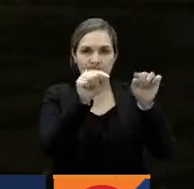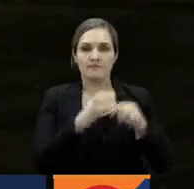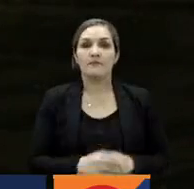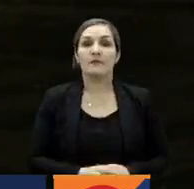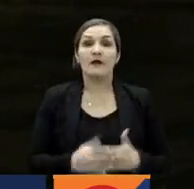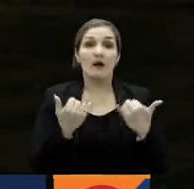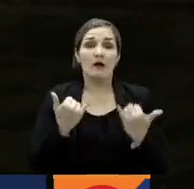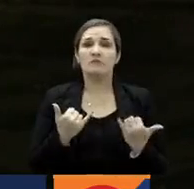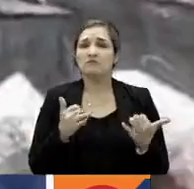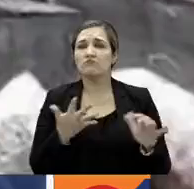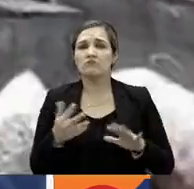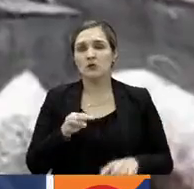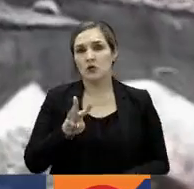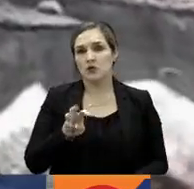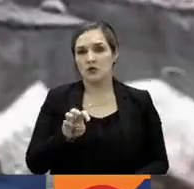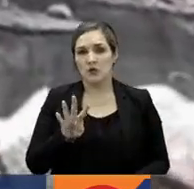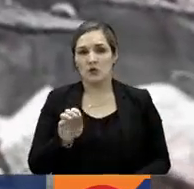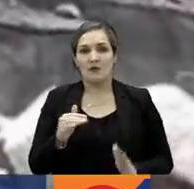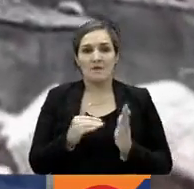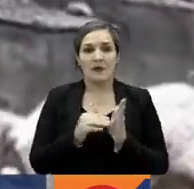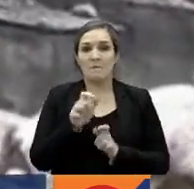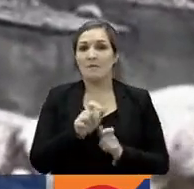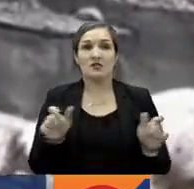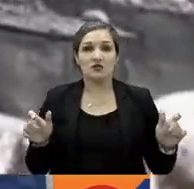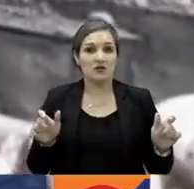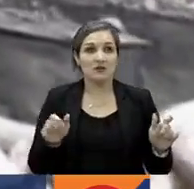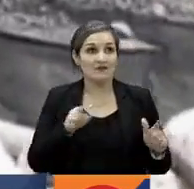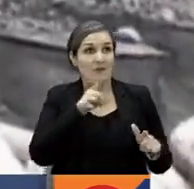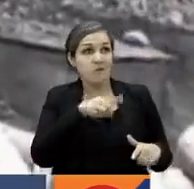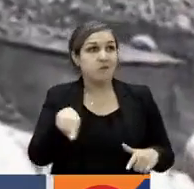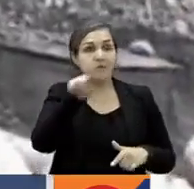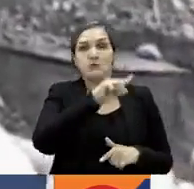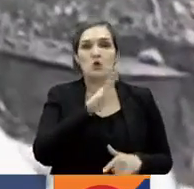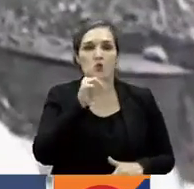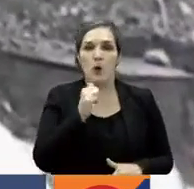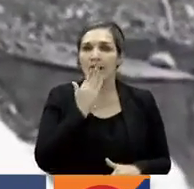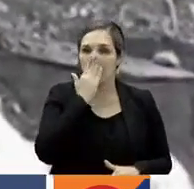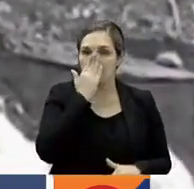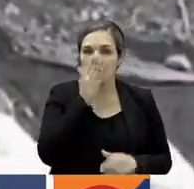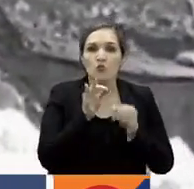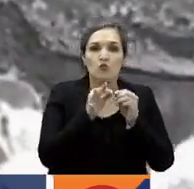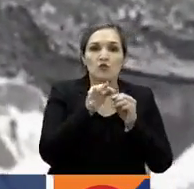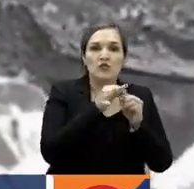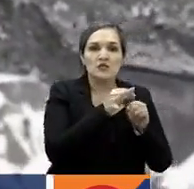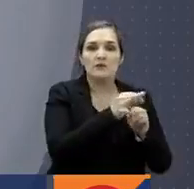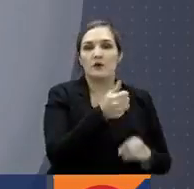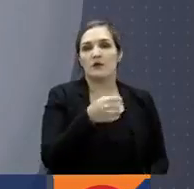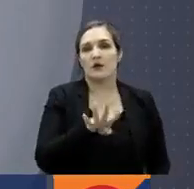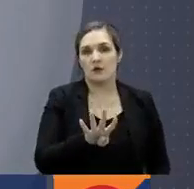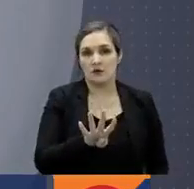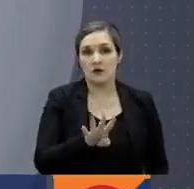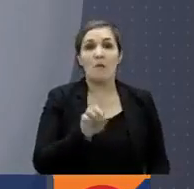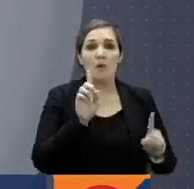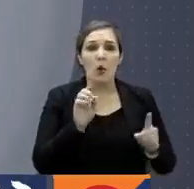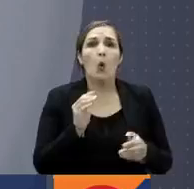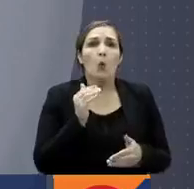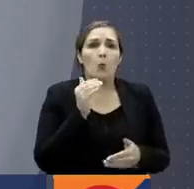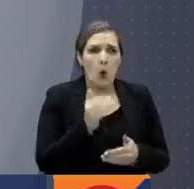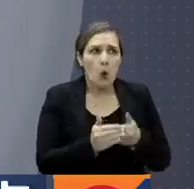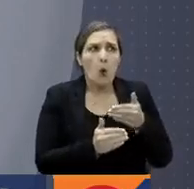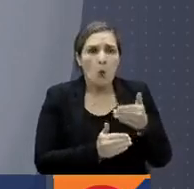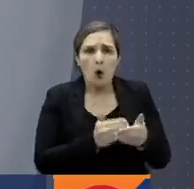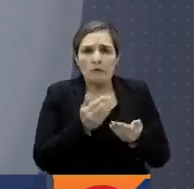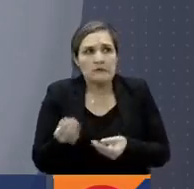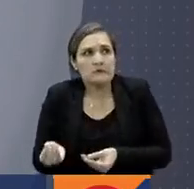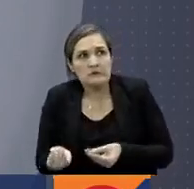Actualmente son más de 89 mil usuarios los que aún no cuentan con gas natural en 14 municipios de Antioquia, pero de a poco comienza a